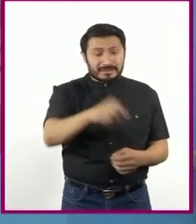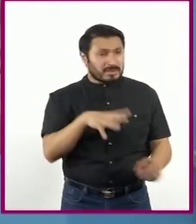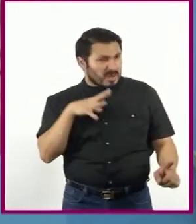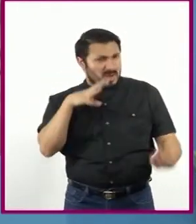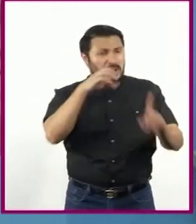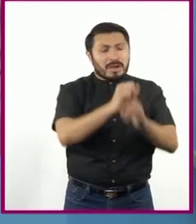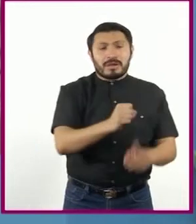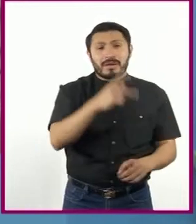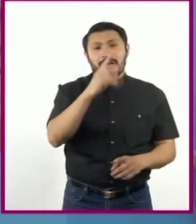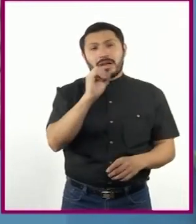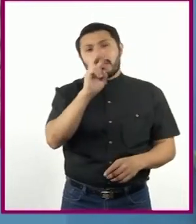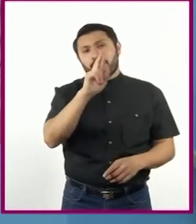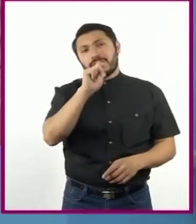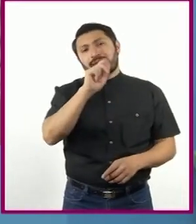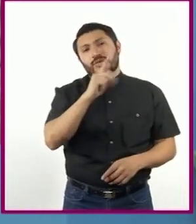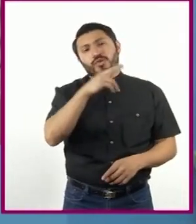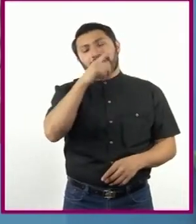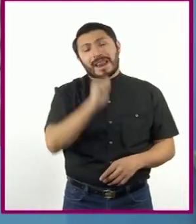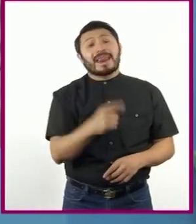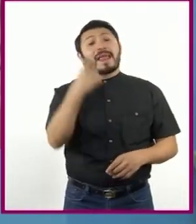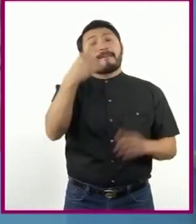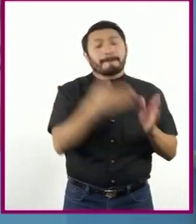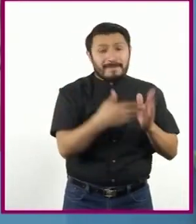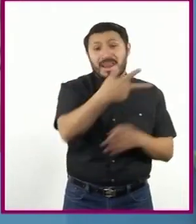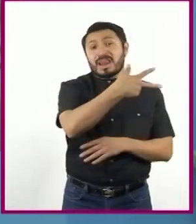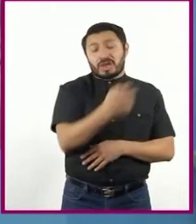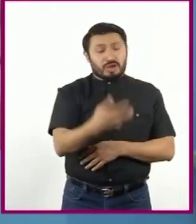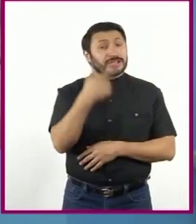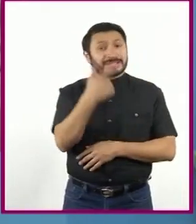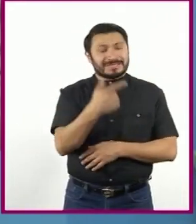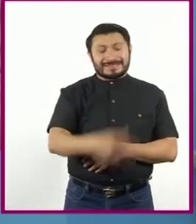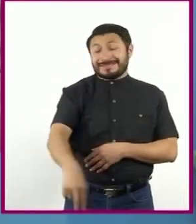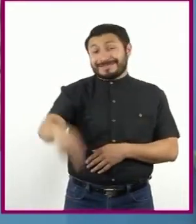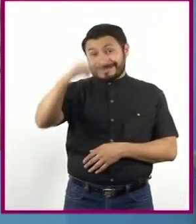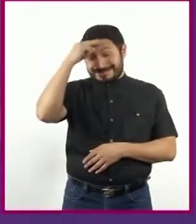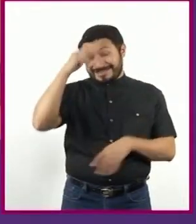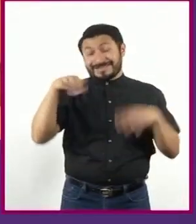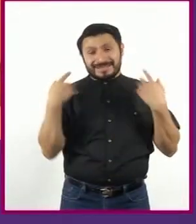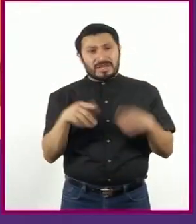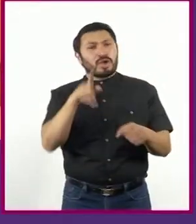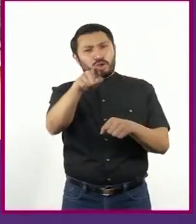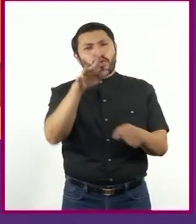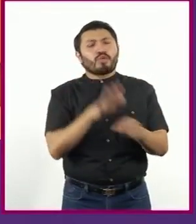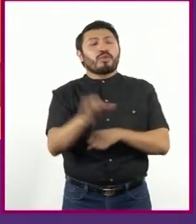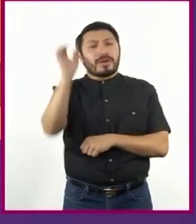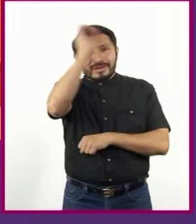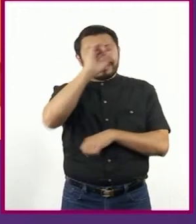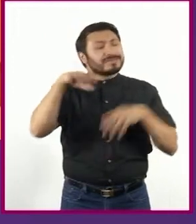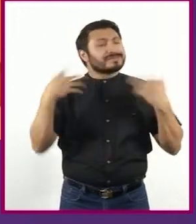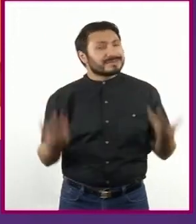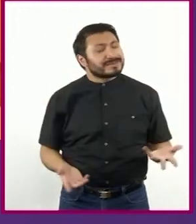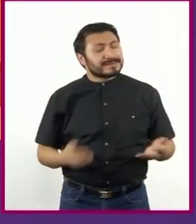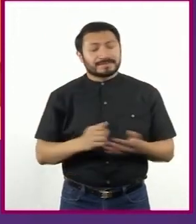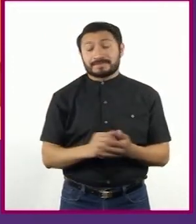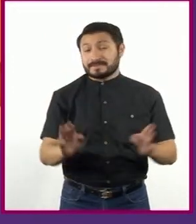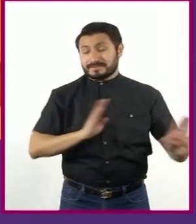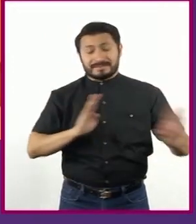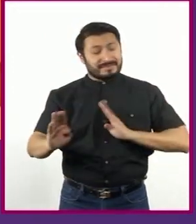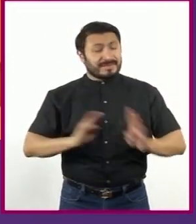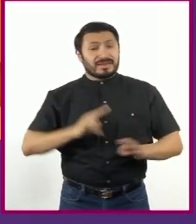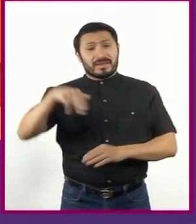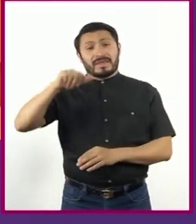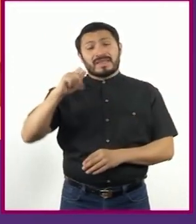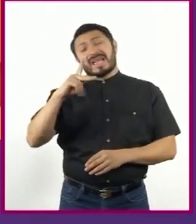en 1807. Bastante astuto, ¿o qué opinan ustedes? El ejército napoleónico